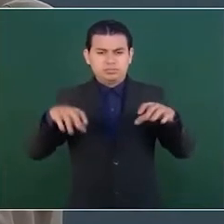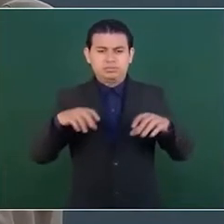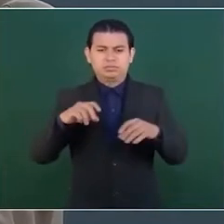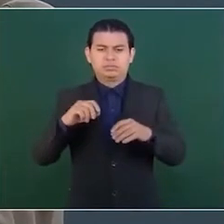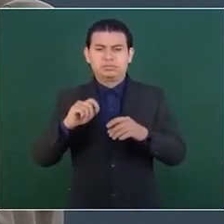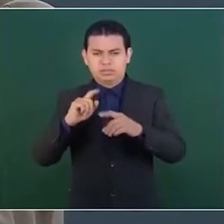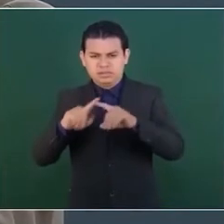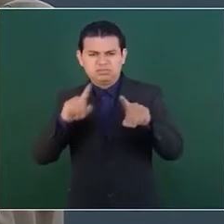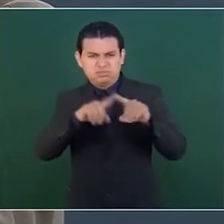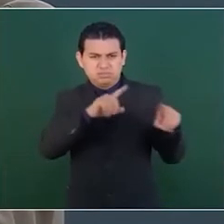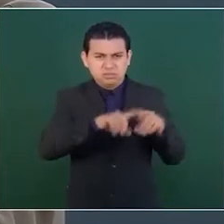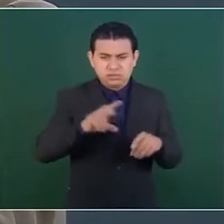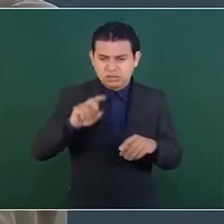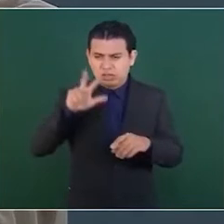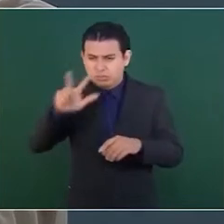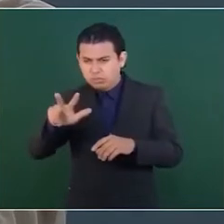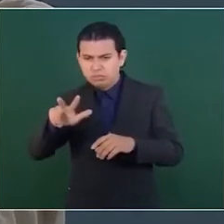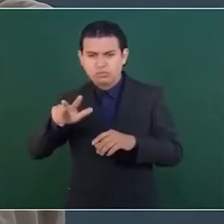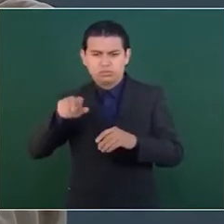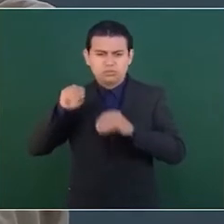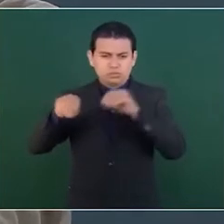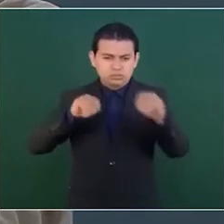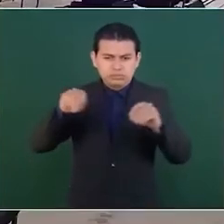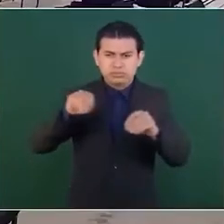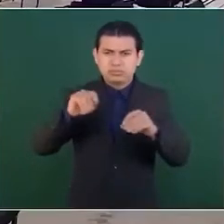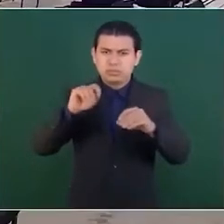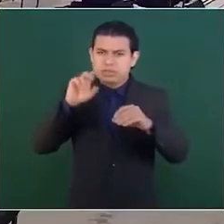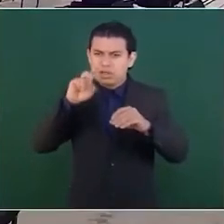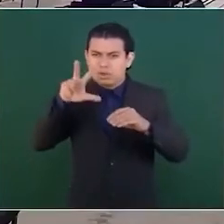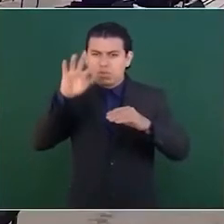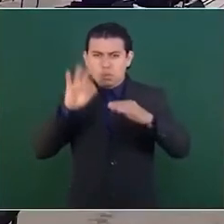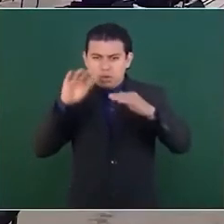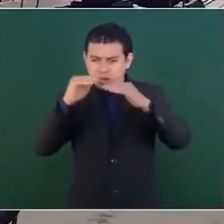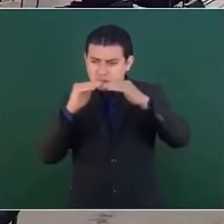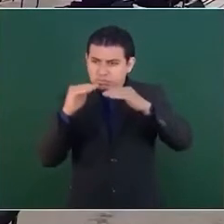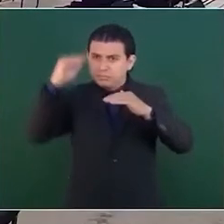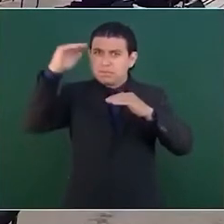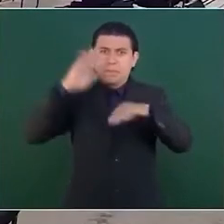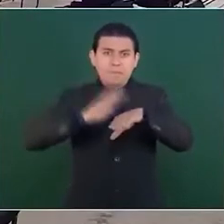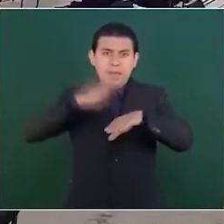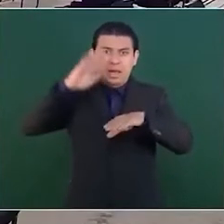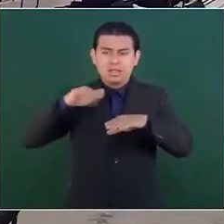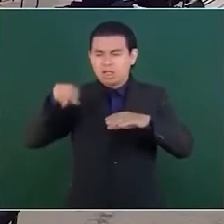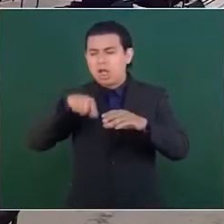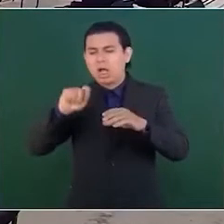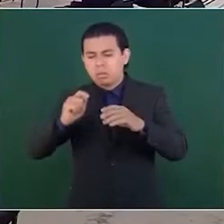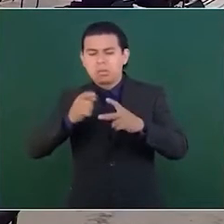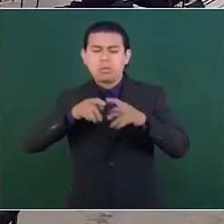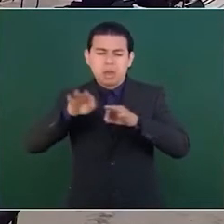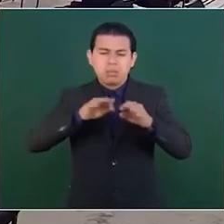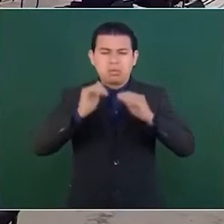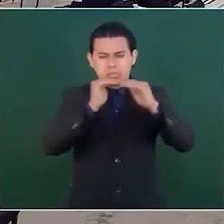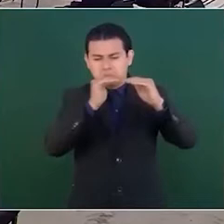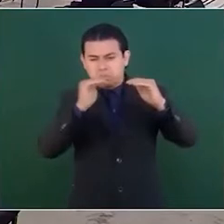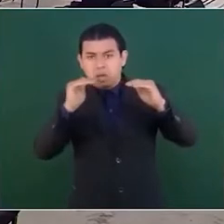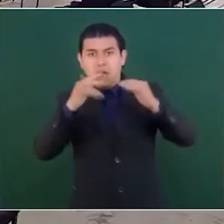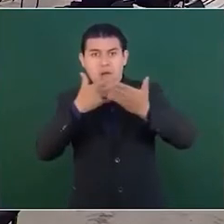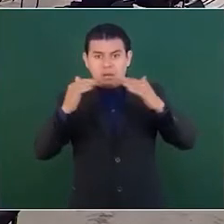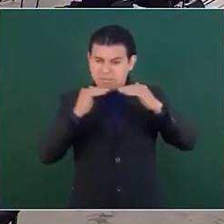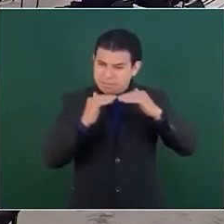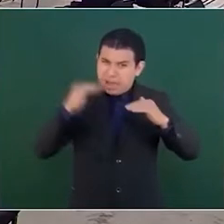38% de su capacidad. O sea, la capacidad operativa de las refinerías era